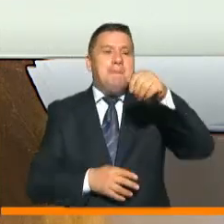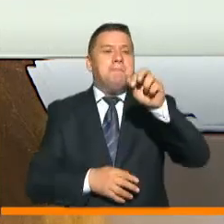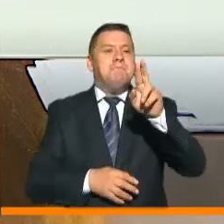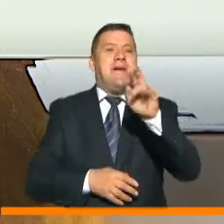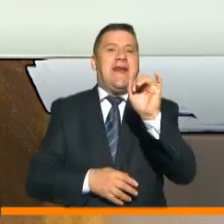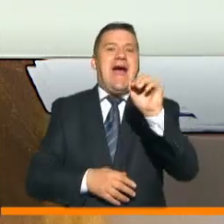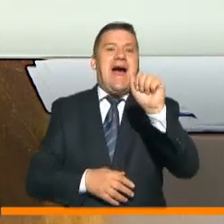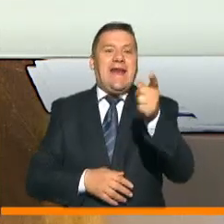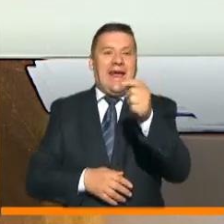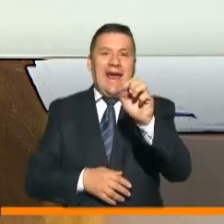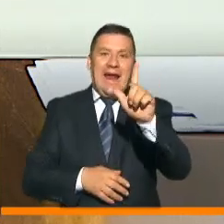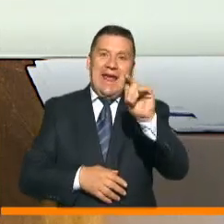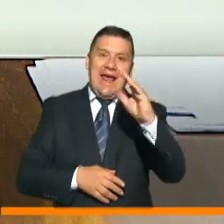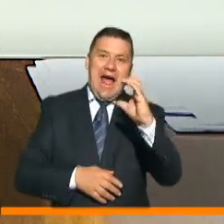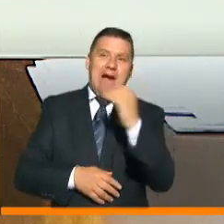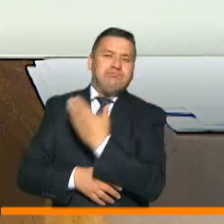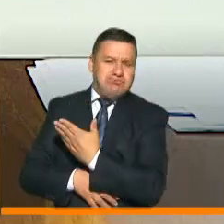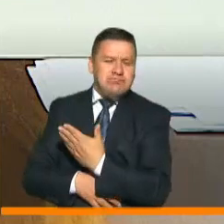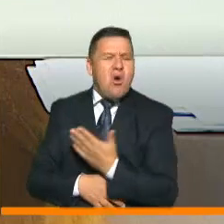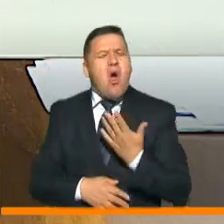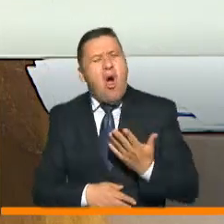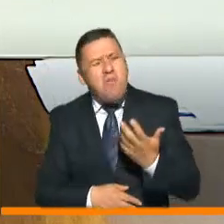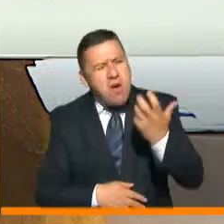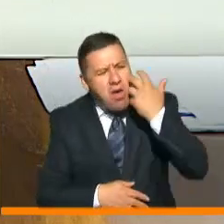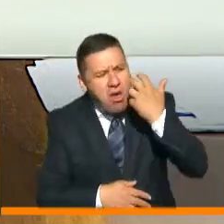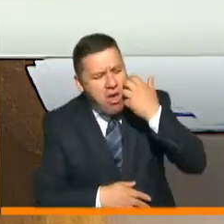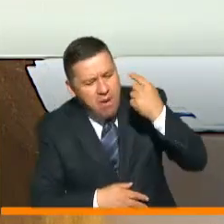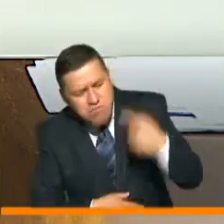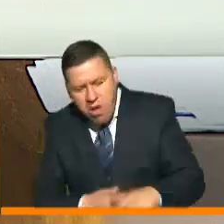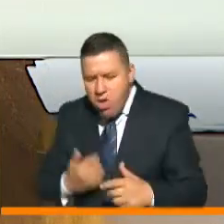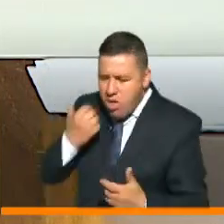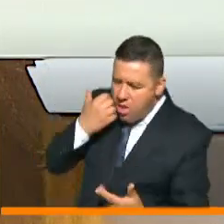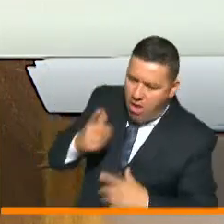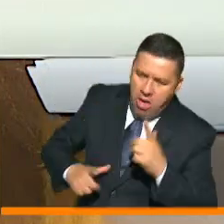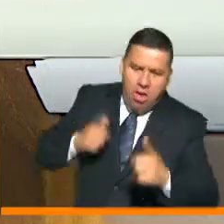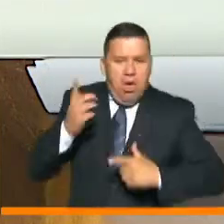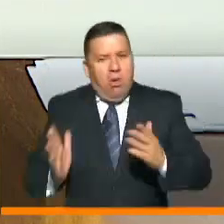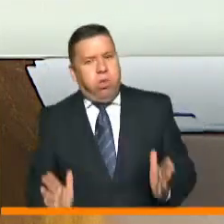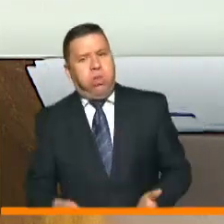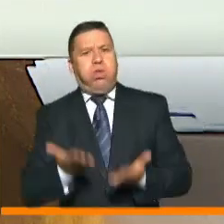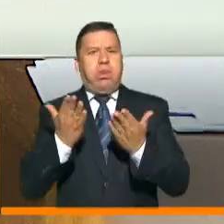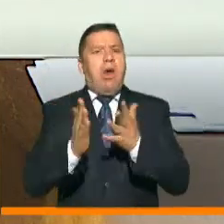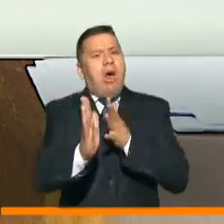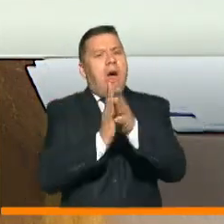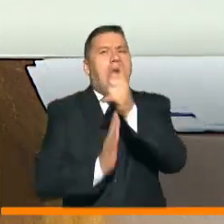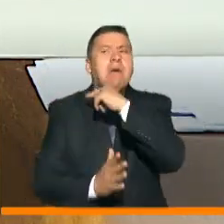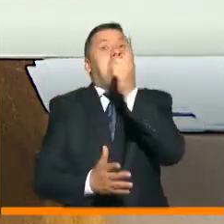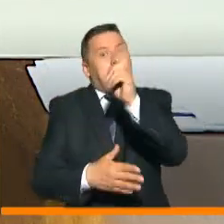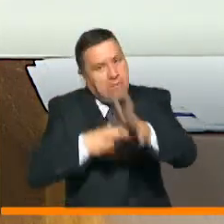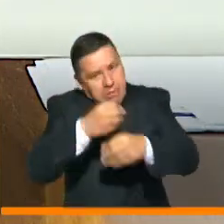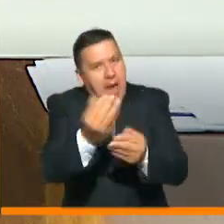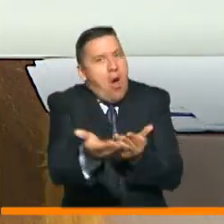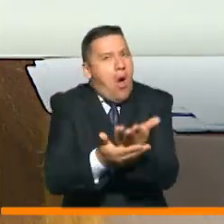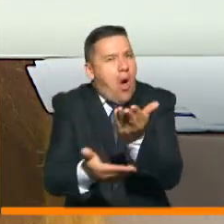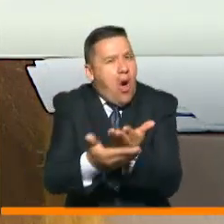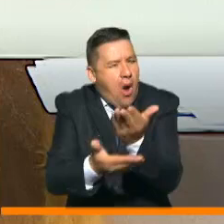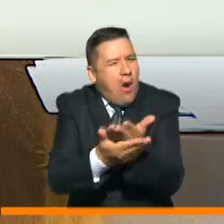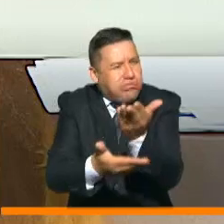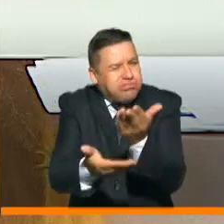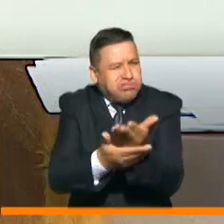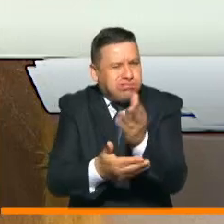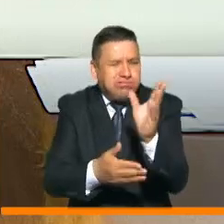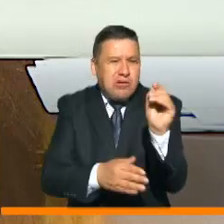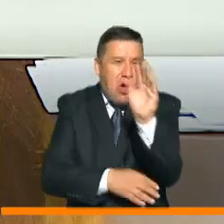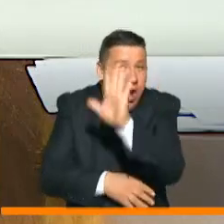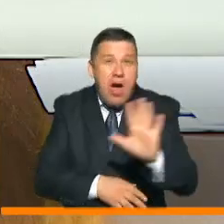Angélica Navia. Ella nos cuenta cómo enfrentó esta enfermedad, cómo salió adelante y cuál es la recomendación que le quiere enviar a todas las familias